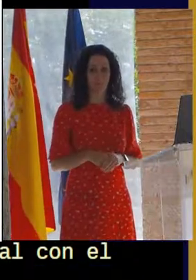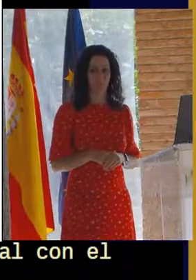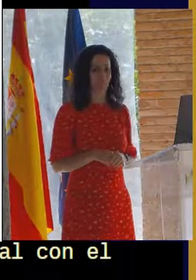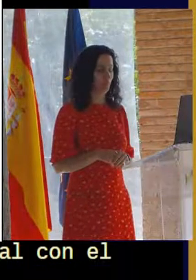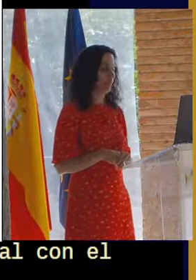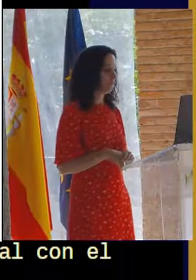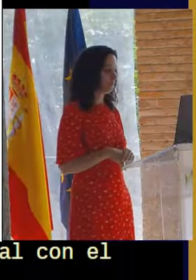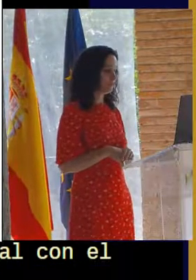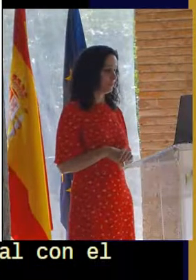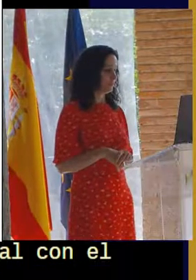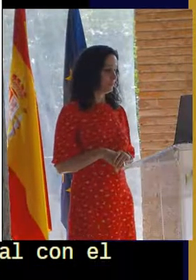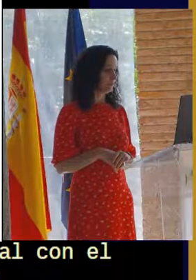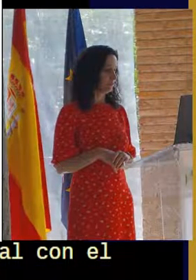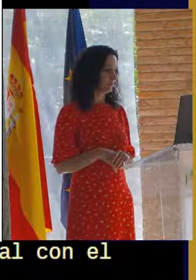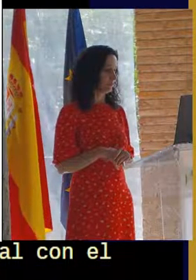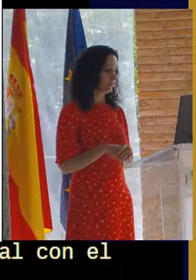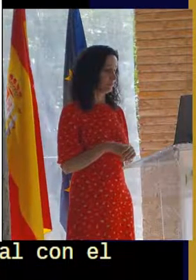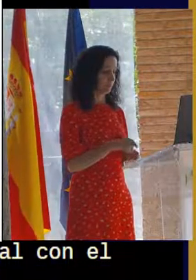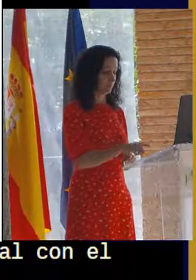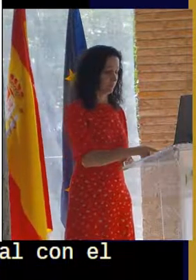transmisión del mensaje